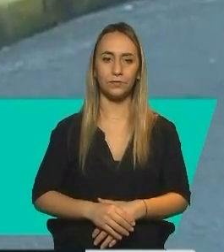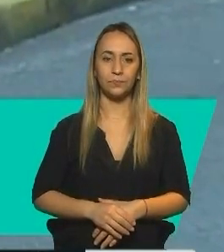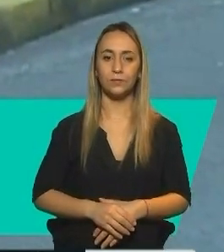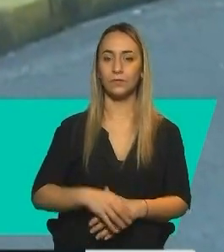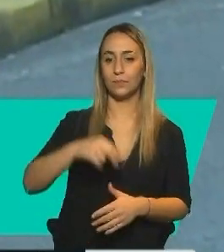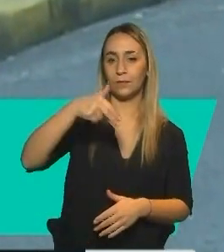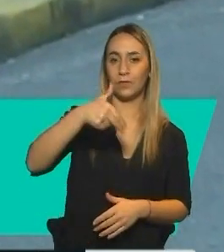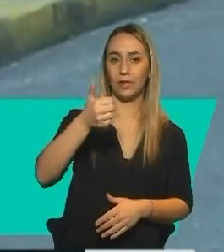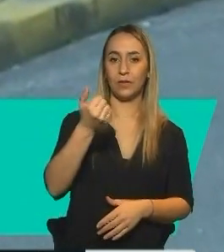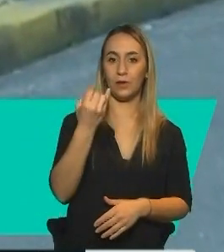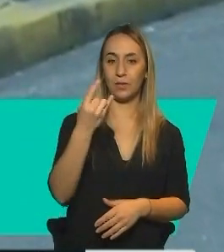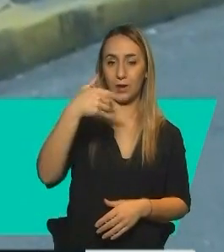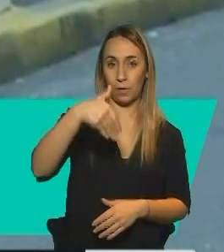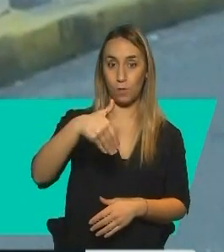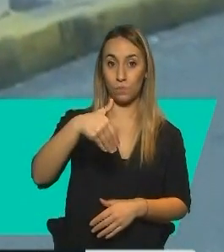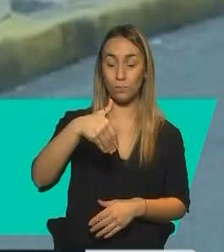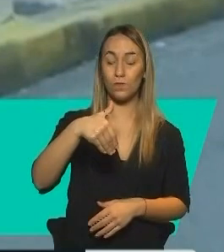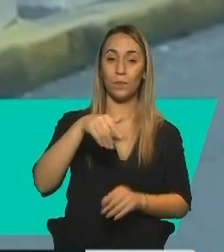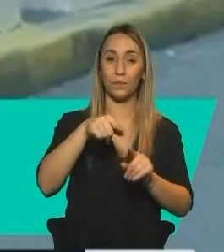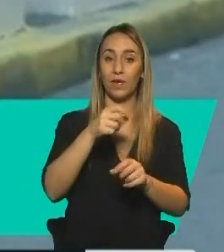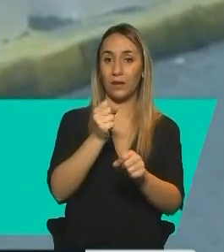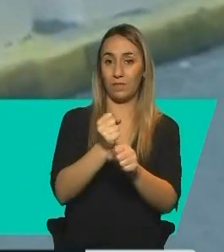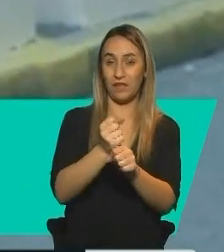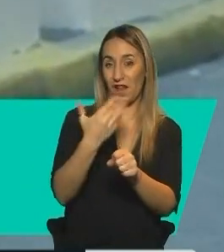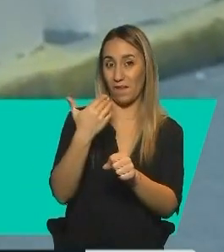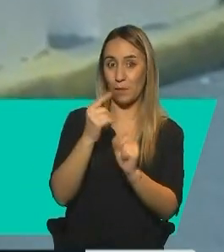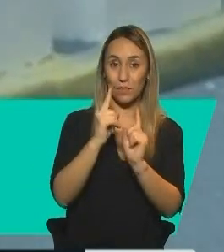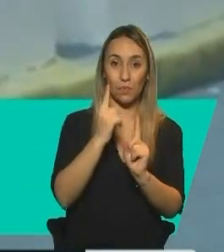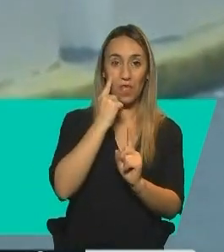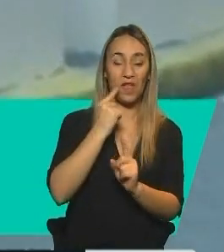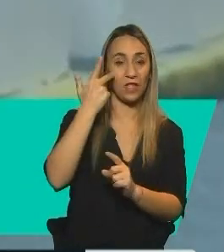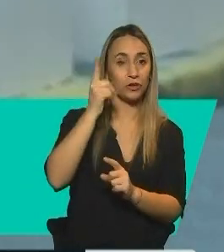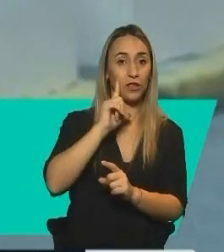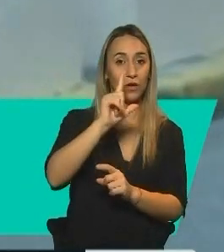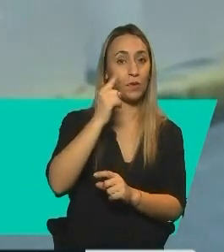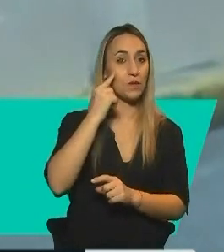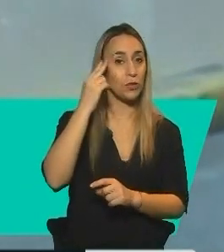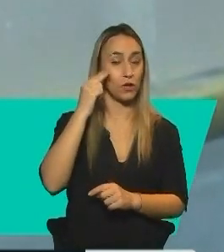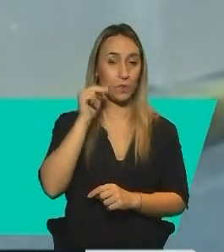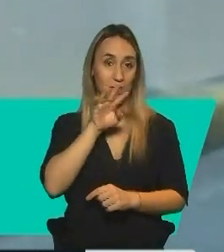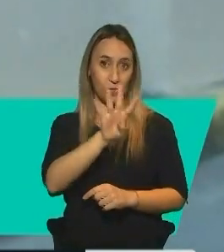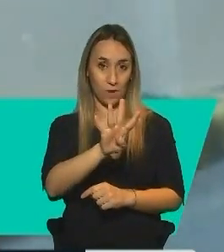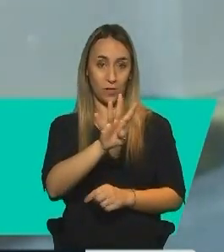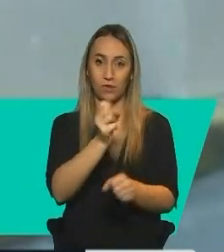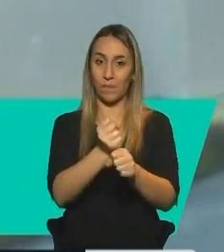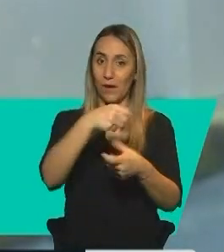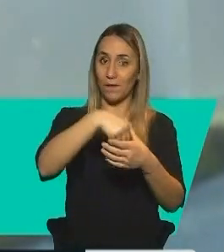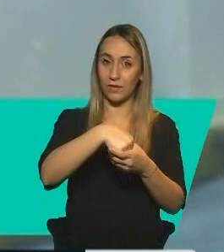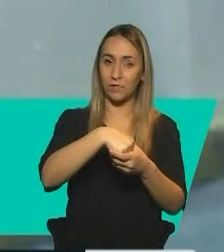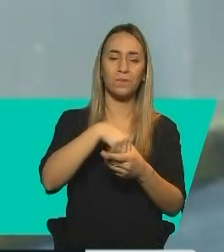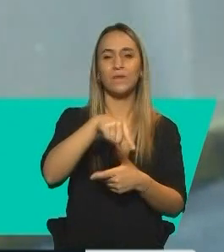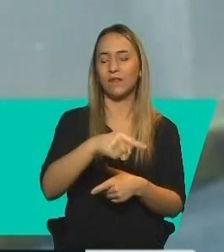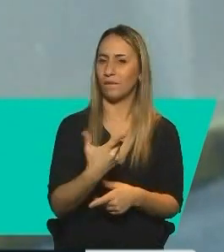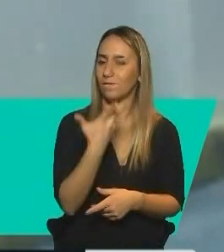Nahum Bubi Mirochnik trabajaba en AMIA el 18 de julio de 1994. Tenía como